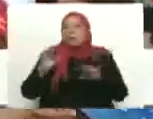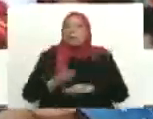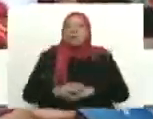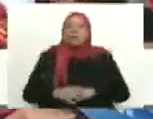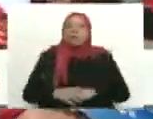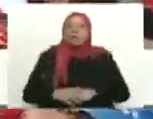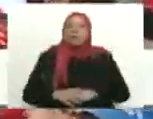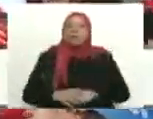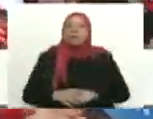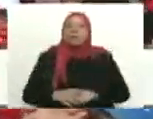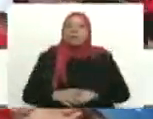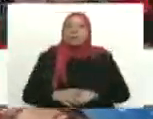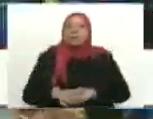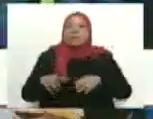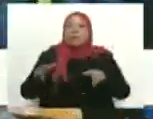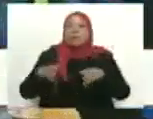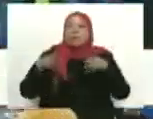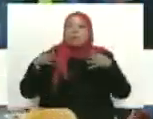Jiménez?